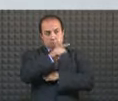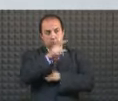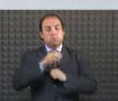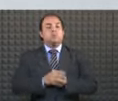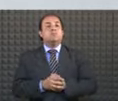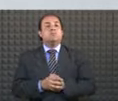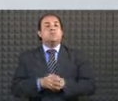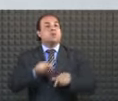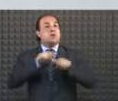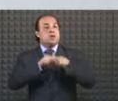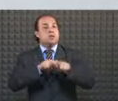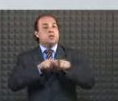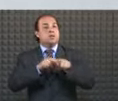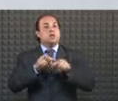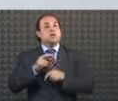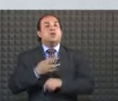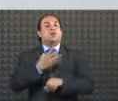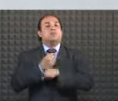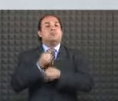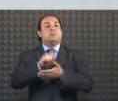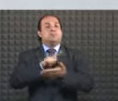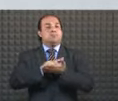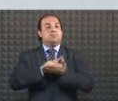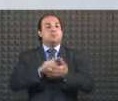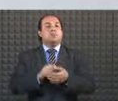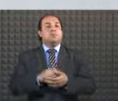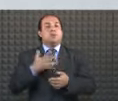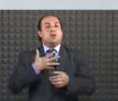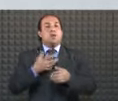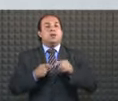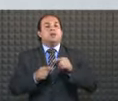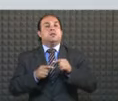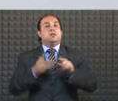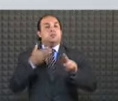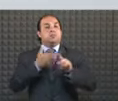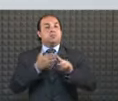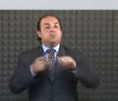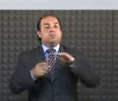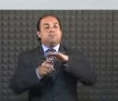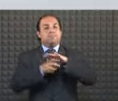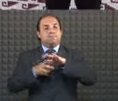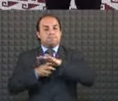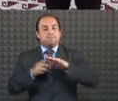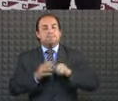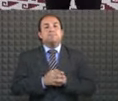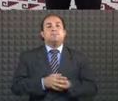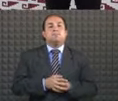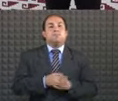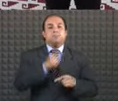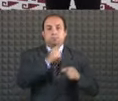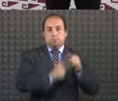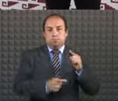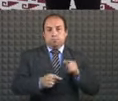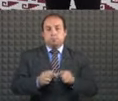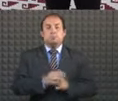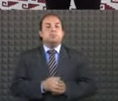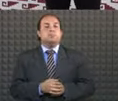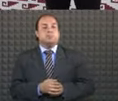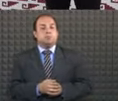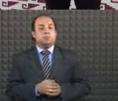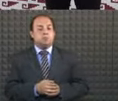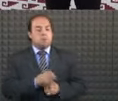y que continúe la reforma en el sentido de erradicar la corrupción en el Poder Judicial. Ok, doctora, perdóneme, nomás la